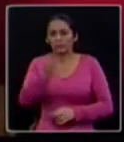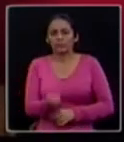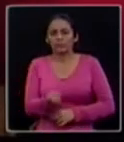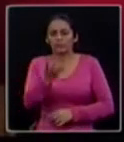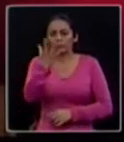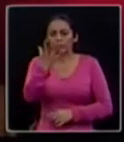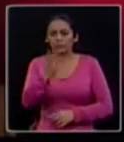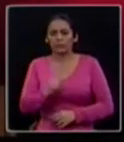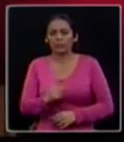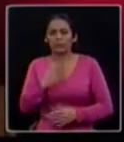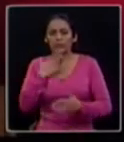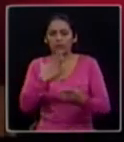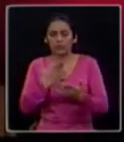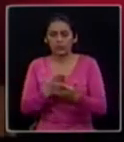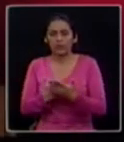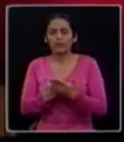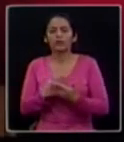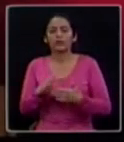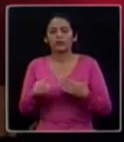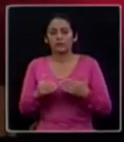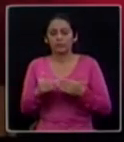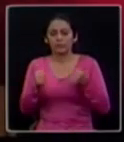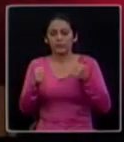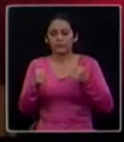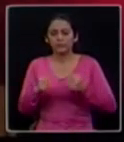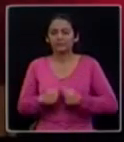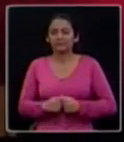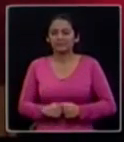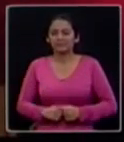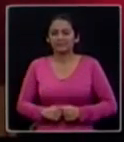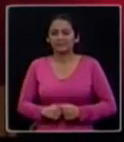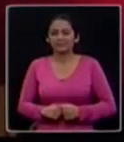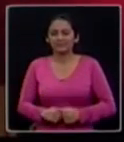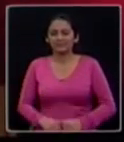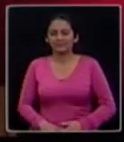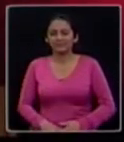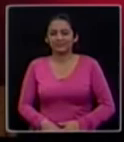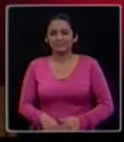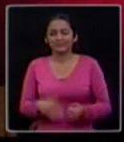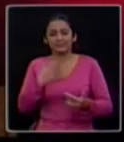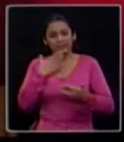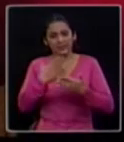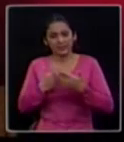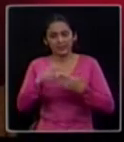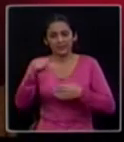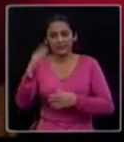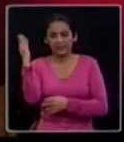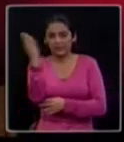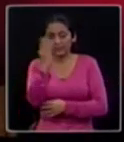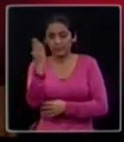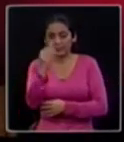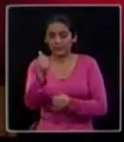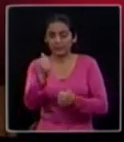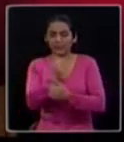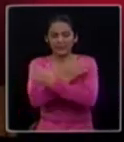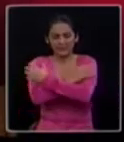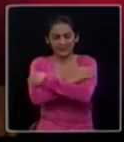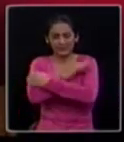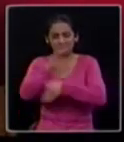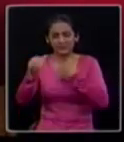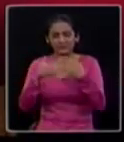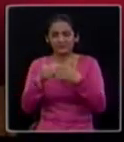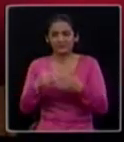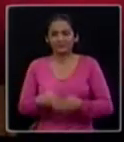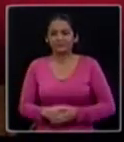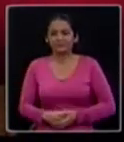Muchas gracias por aceptar la invitación. No, a ustedes, más bien gracias por el espacio, a Telerama, a usted, y un saludo afectuoso a toda la